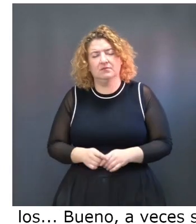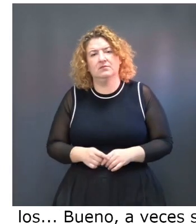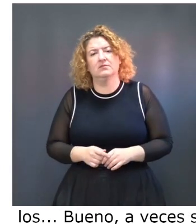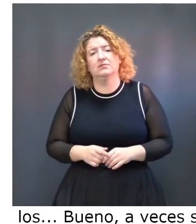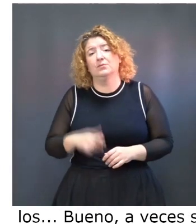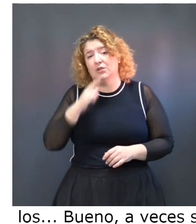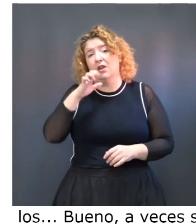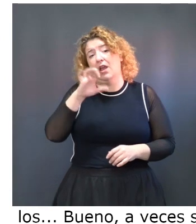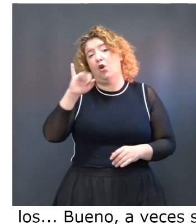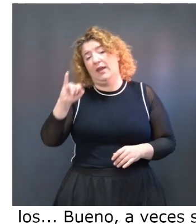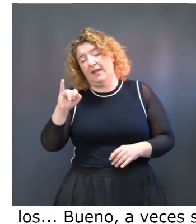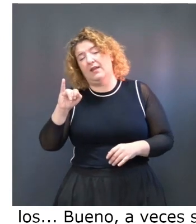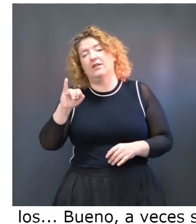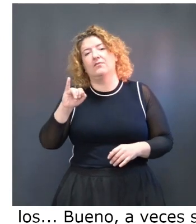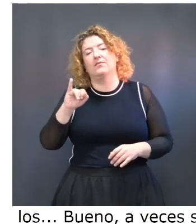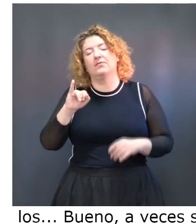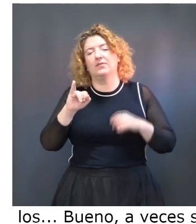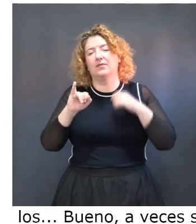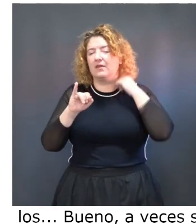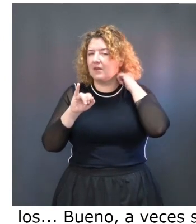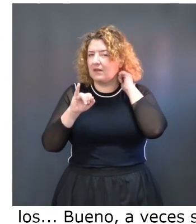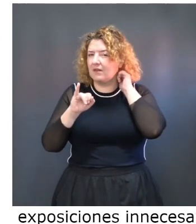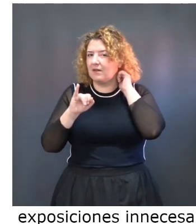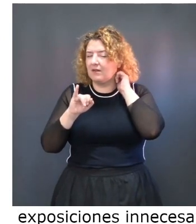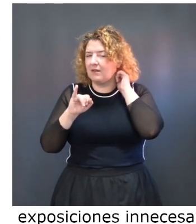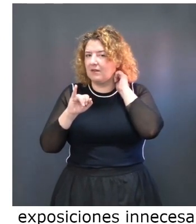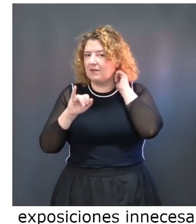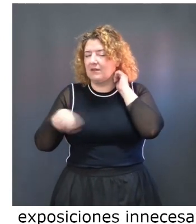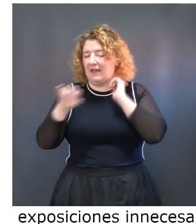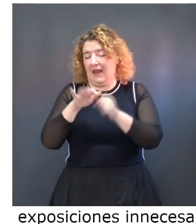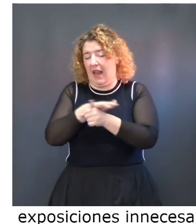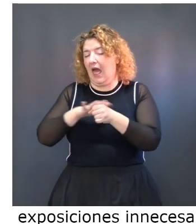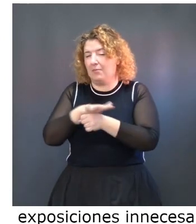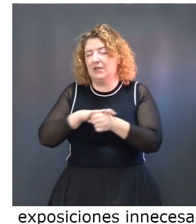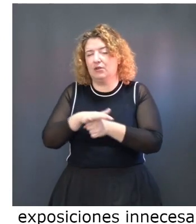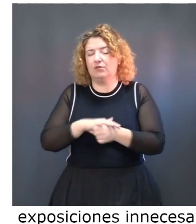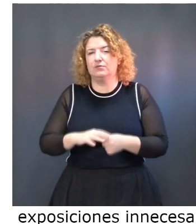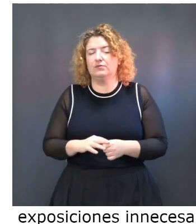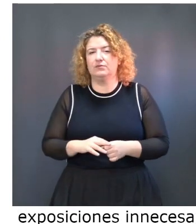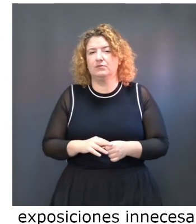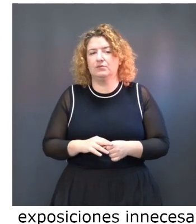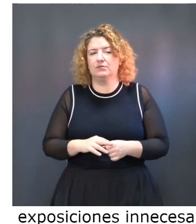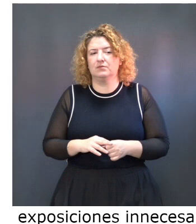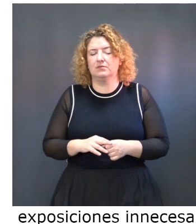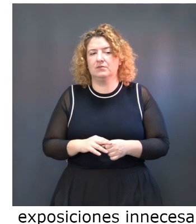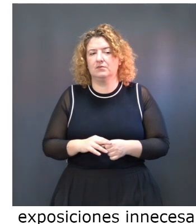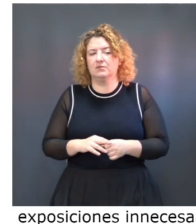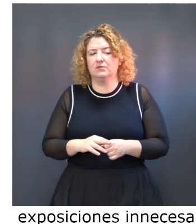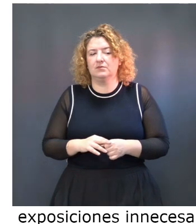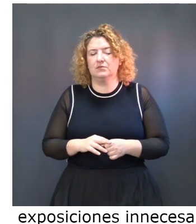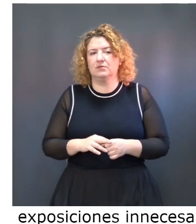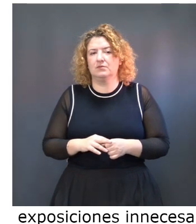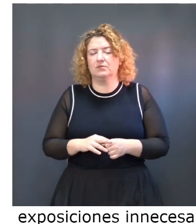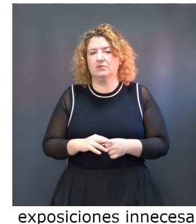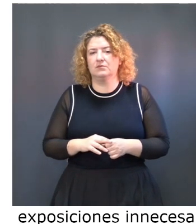la OEI y desde este ámbito trabajamos de diferentes